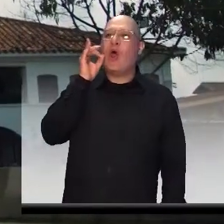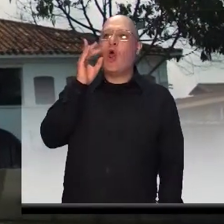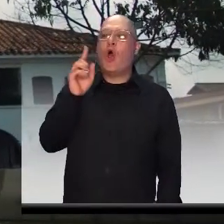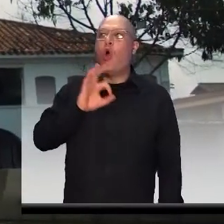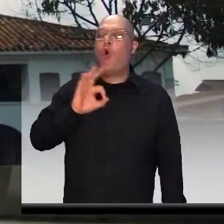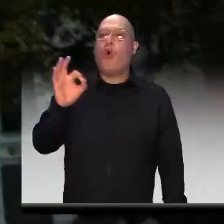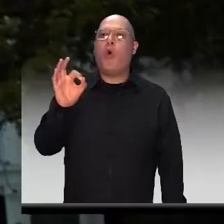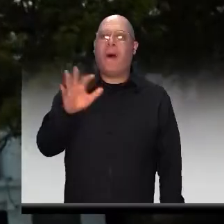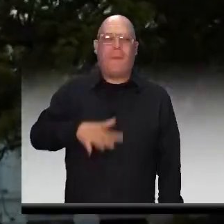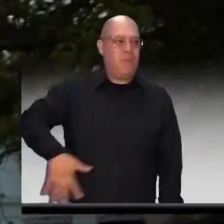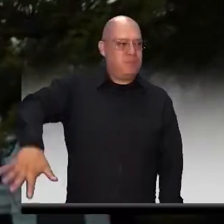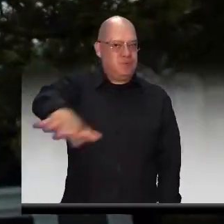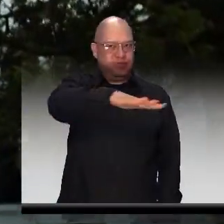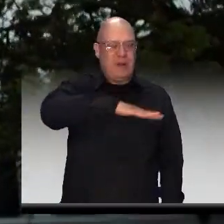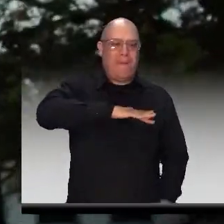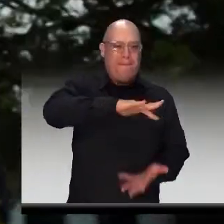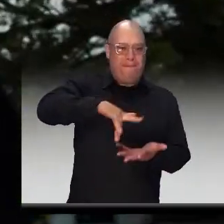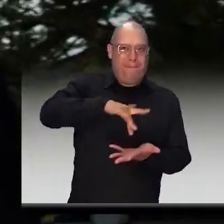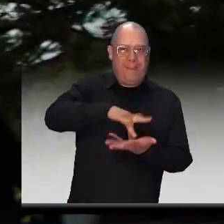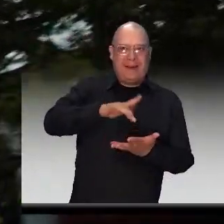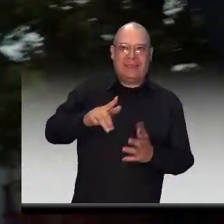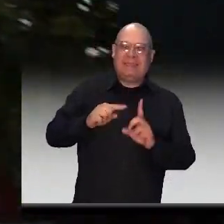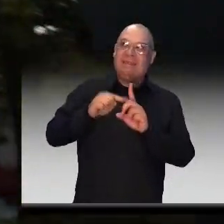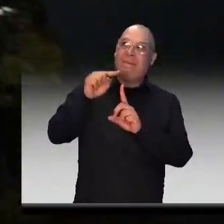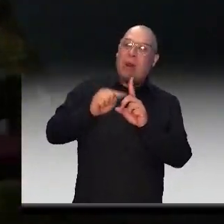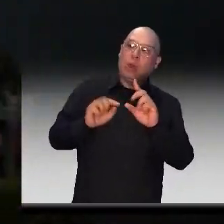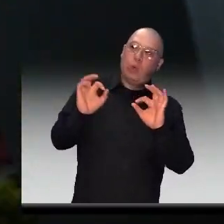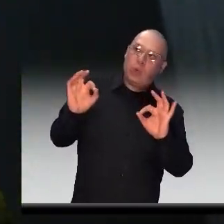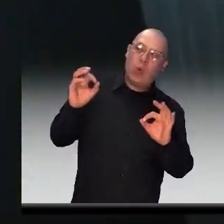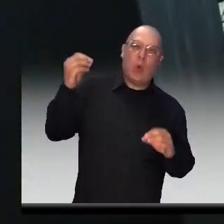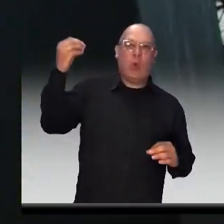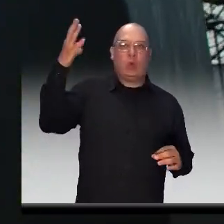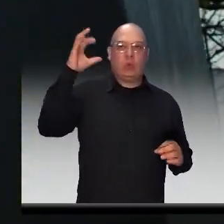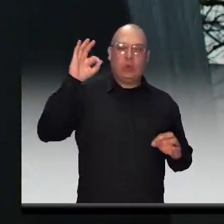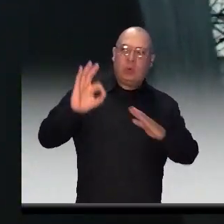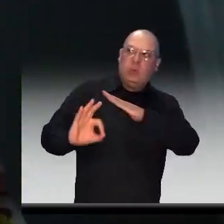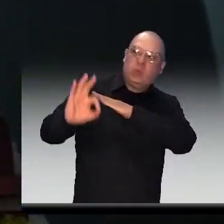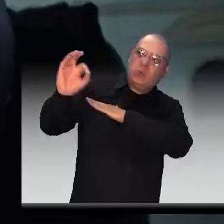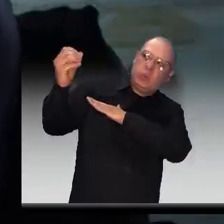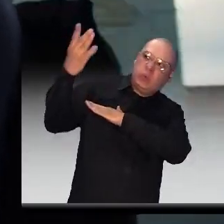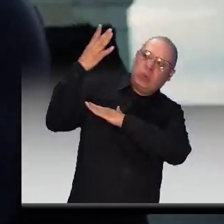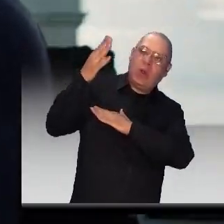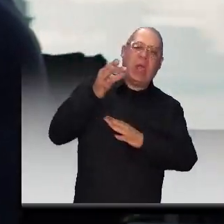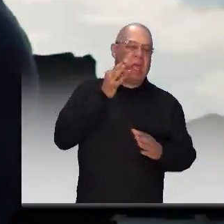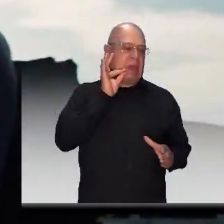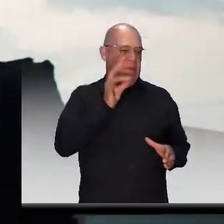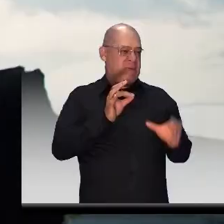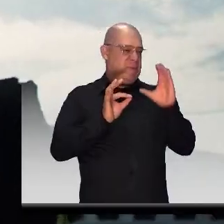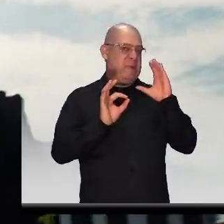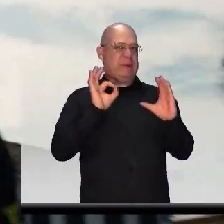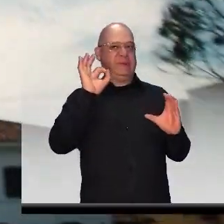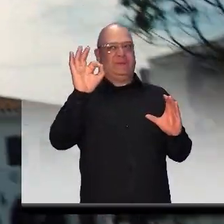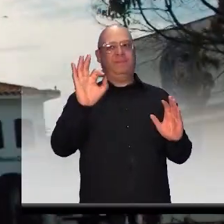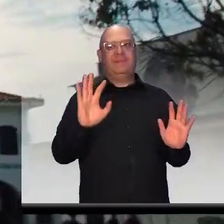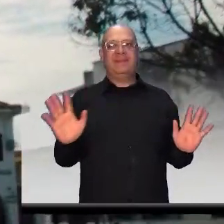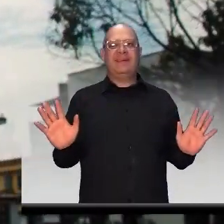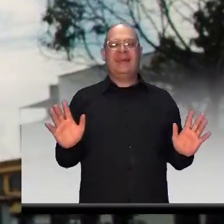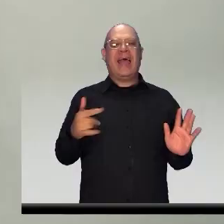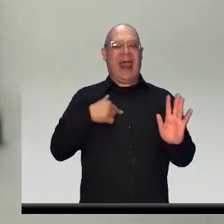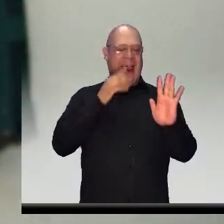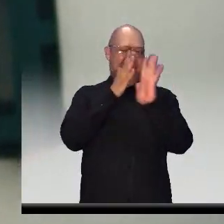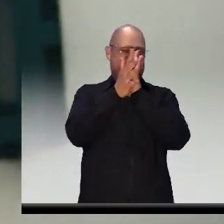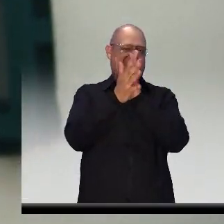la plaza como tal. Temperatura increíble, solecito saliendo, apenas con buen café. Y pues nada, ya les estoy comentando cualquier